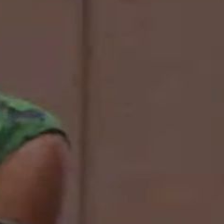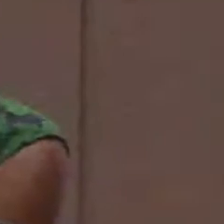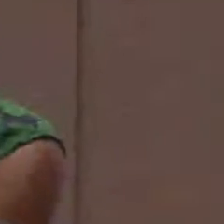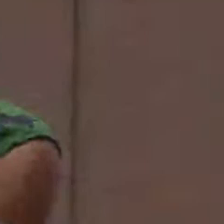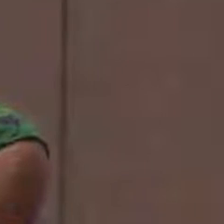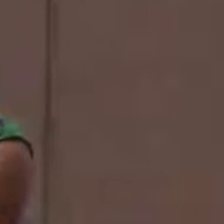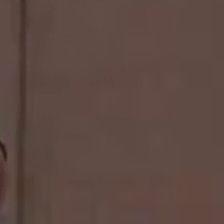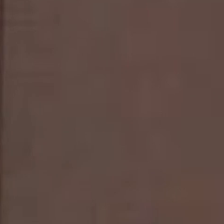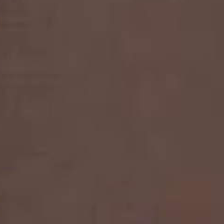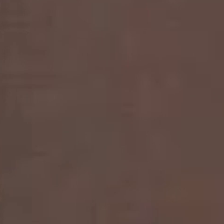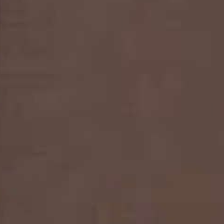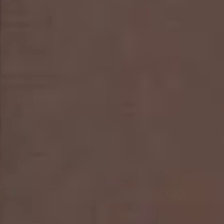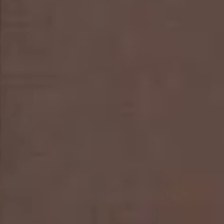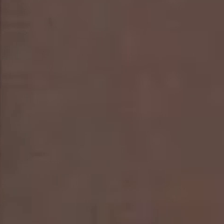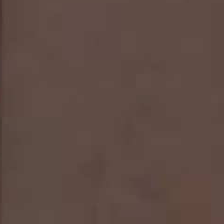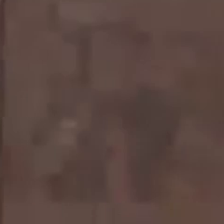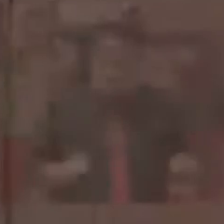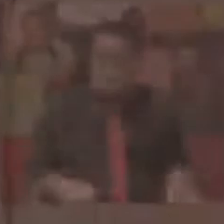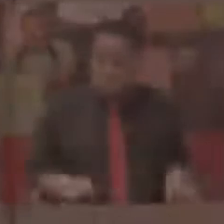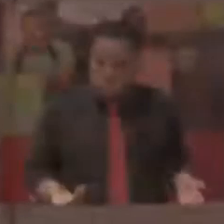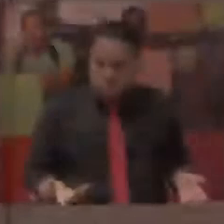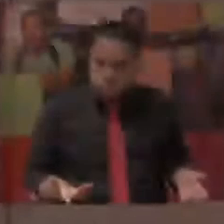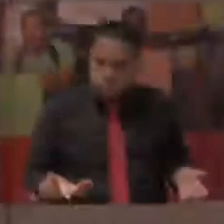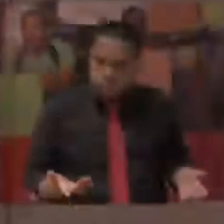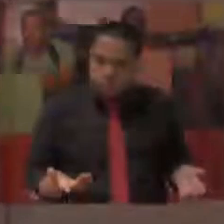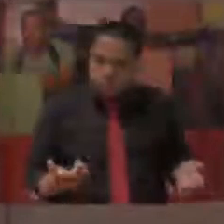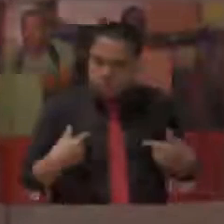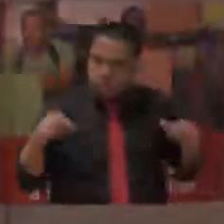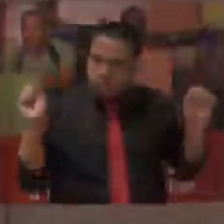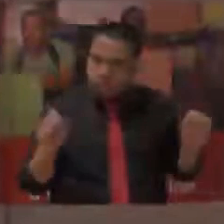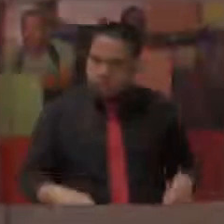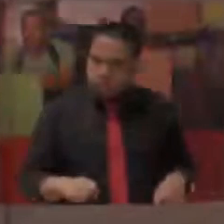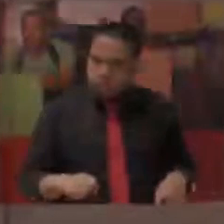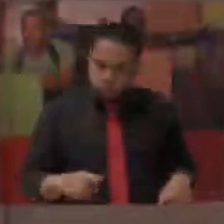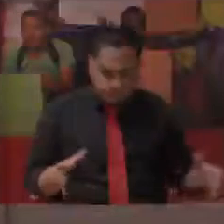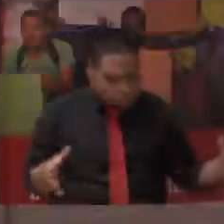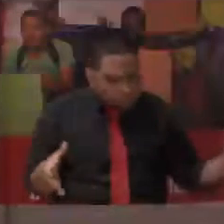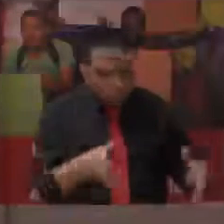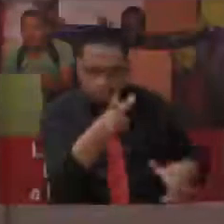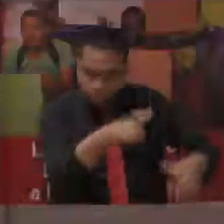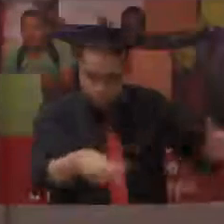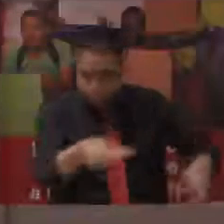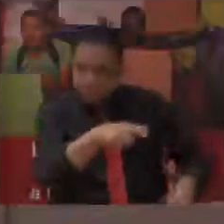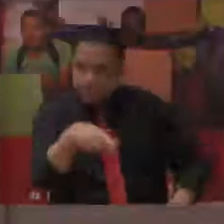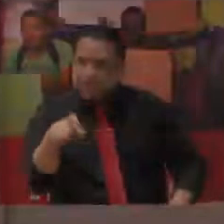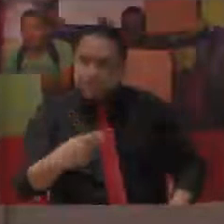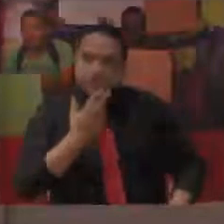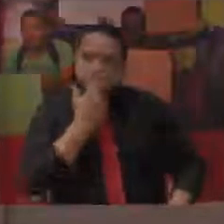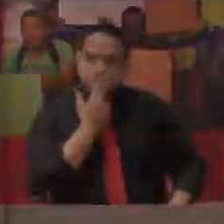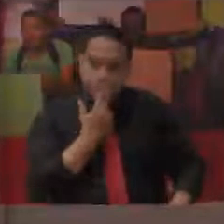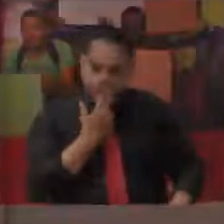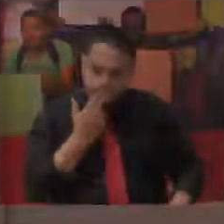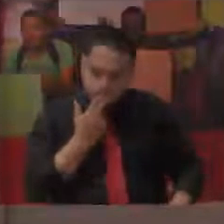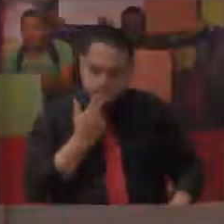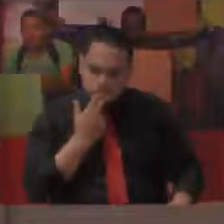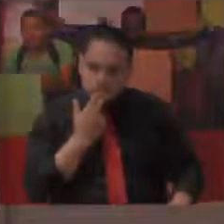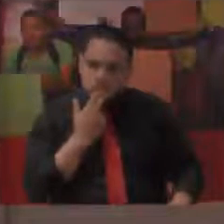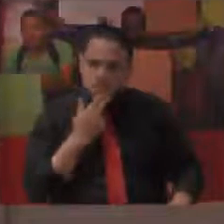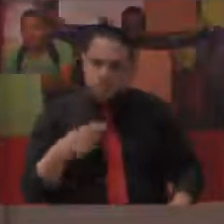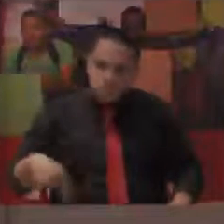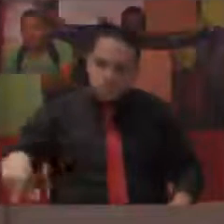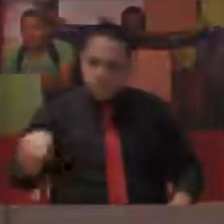¿Cómo hago para mantener comprometida a toda la población que sigue en la